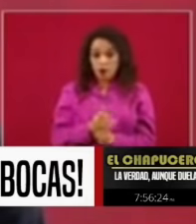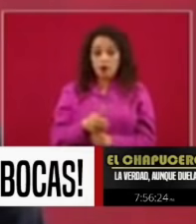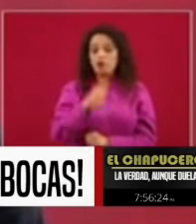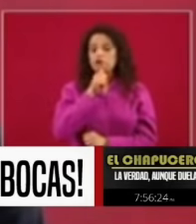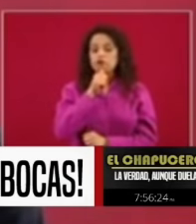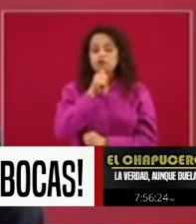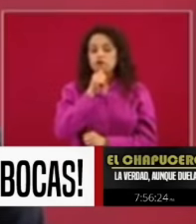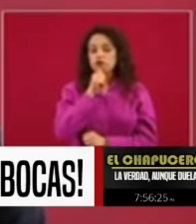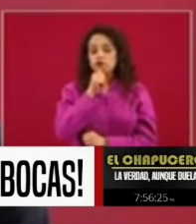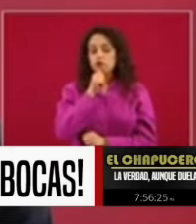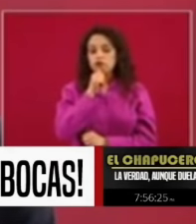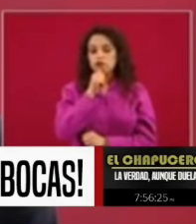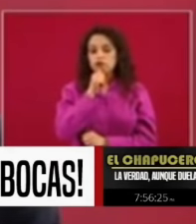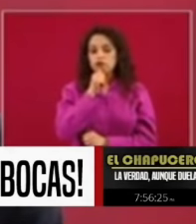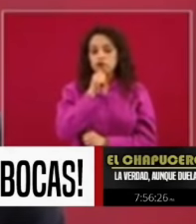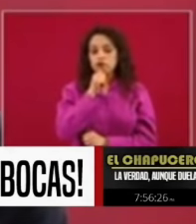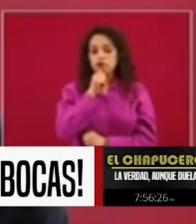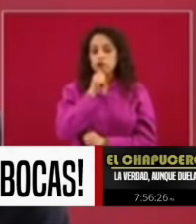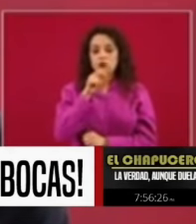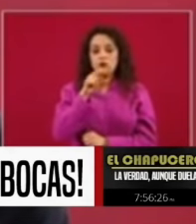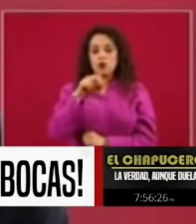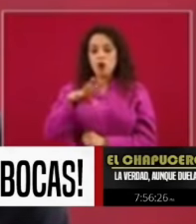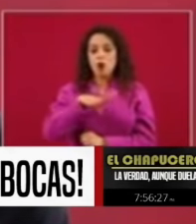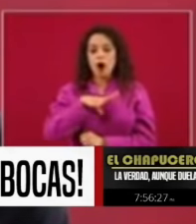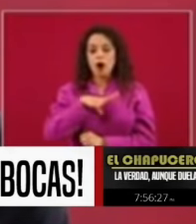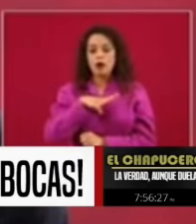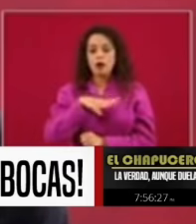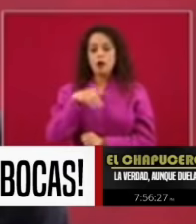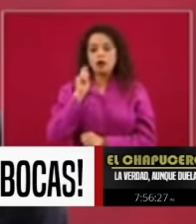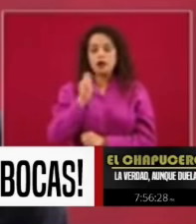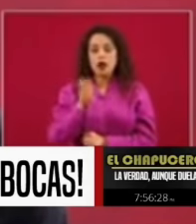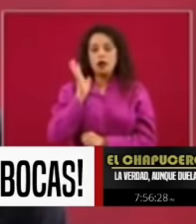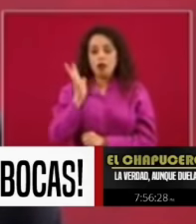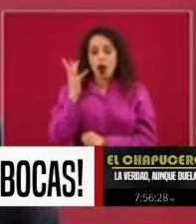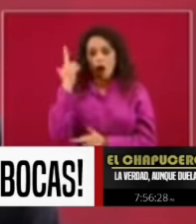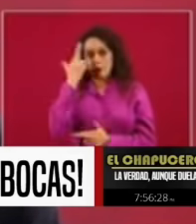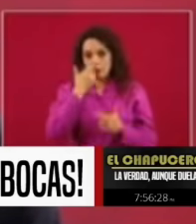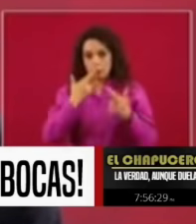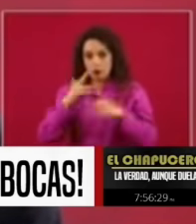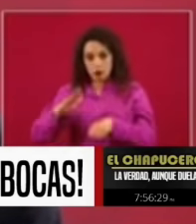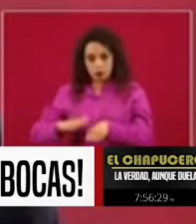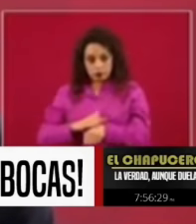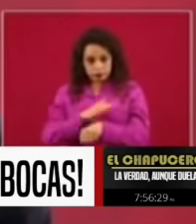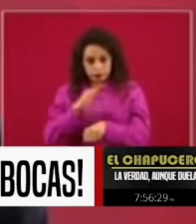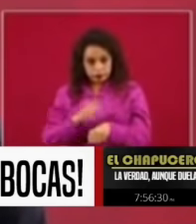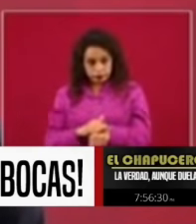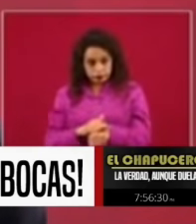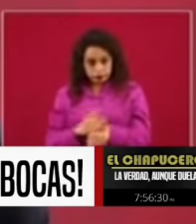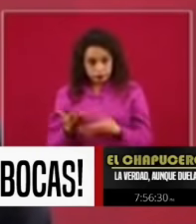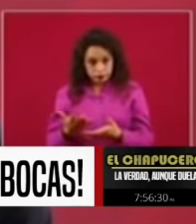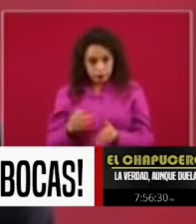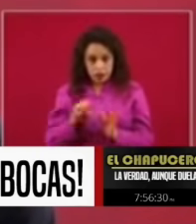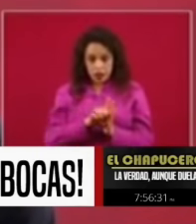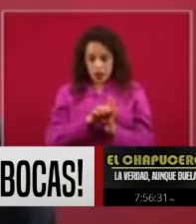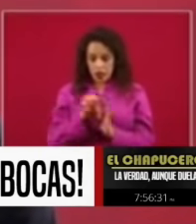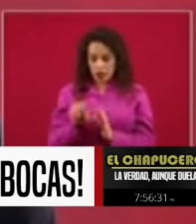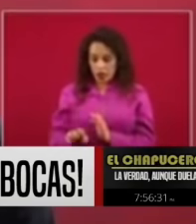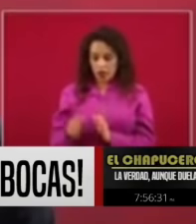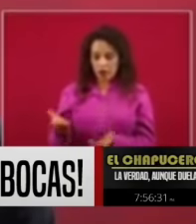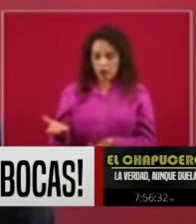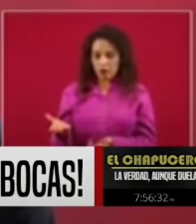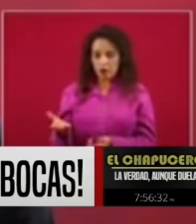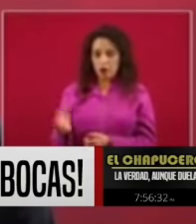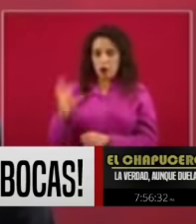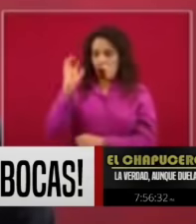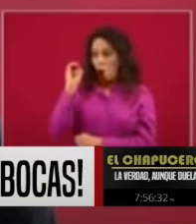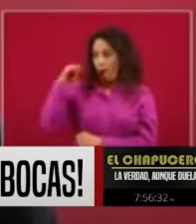un posicionamiento que a su vez surja de una evaluación de, por ejemplo, nuestro organismo internacional en salud, que